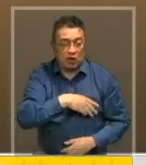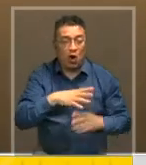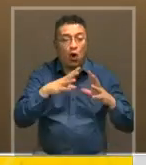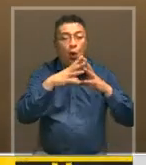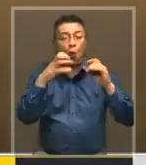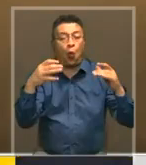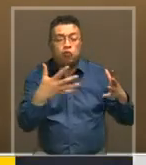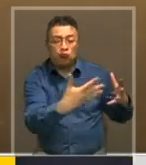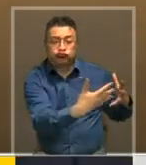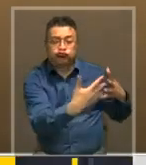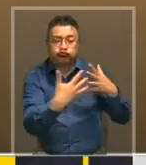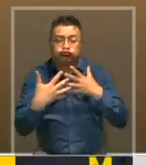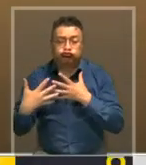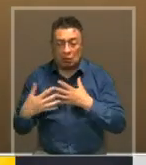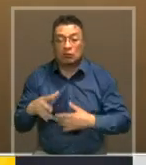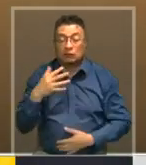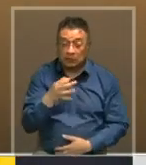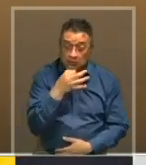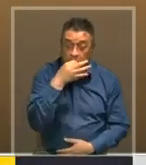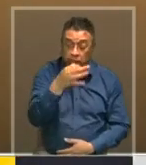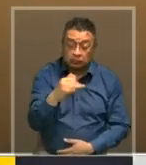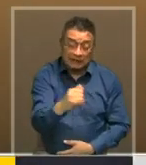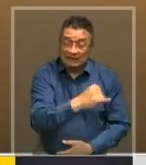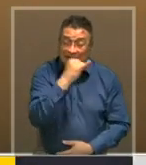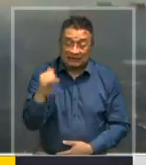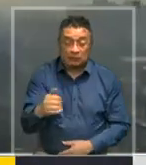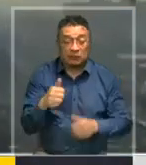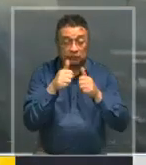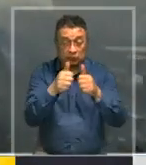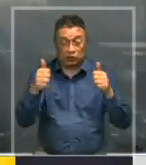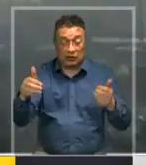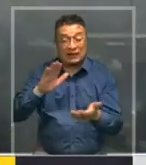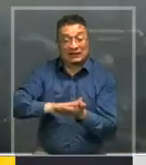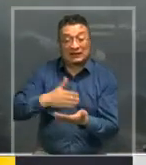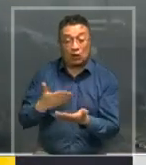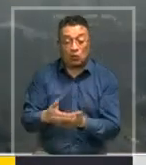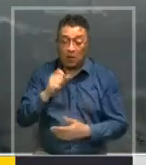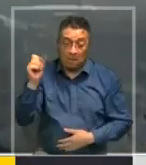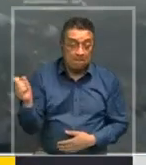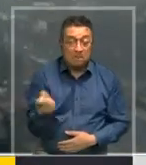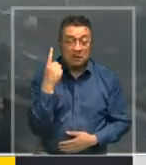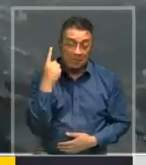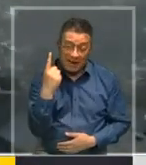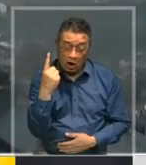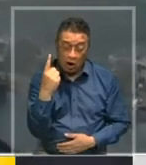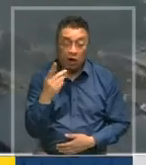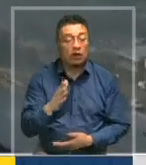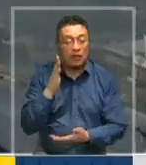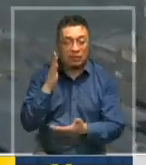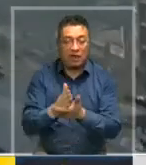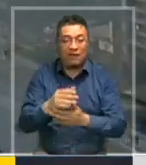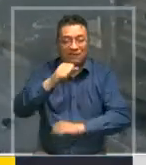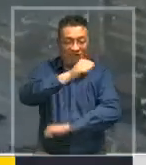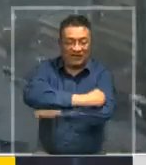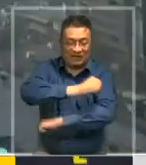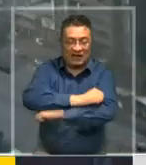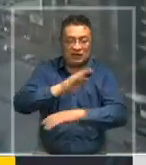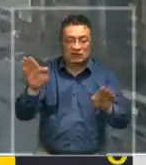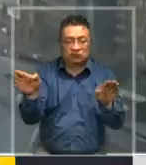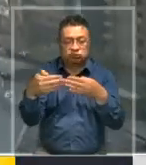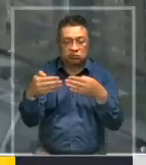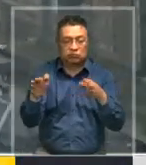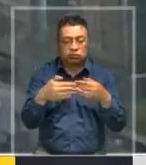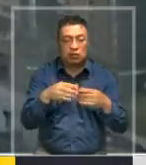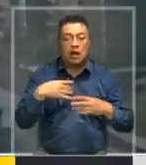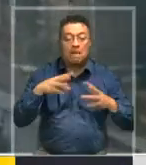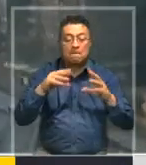allá. A ver, la recomendación que nos ha dado siempre la autoridad sanitaria tiene que ver con, en primer lugar, cerrar las ventanas. Siempre hablamos de poner